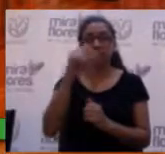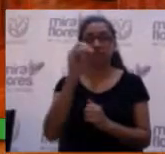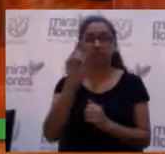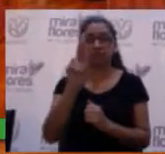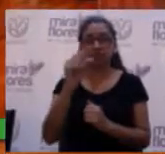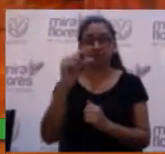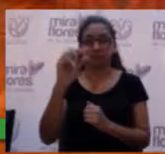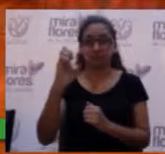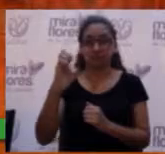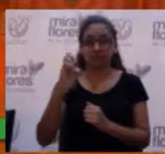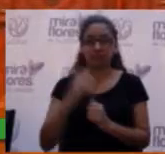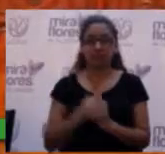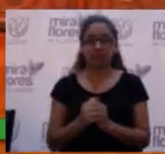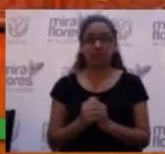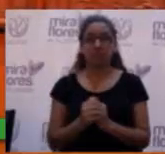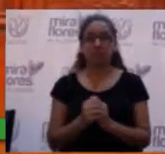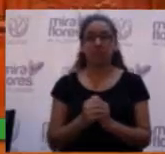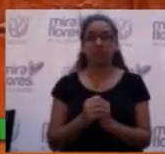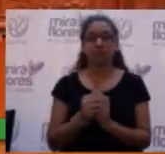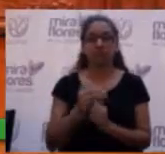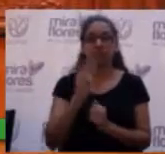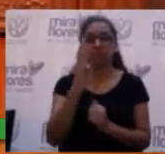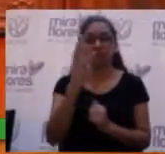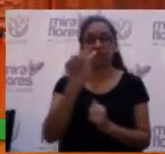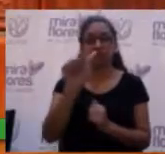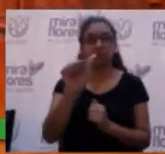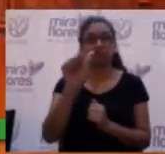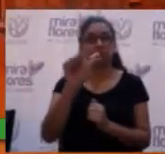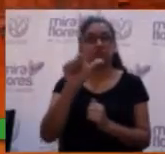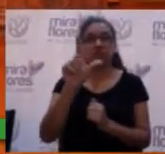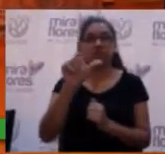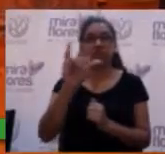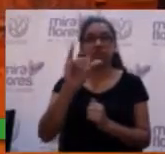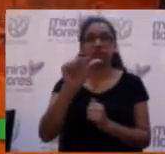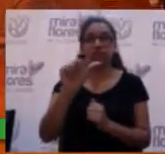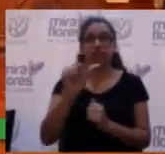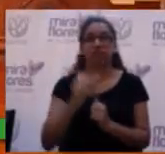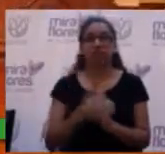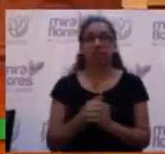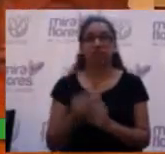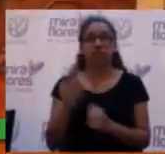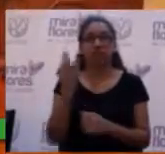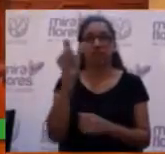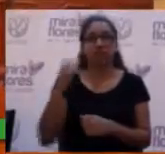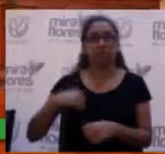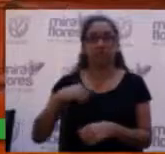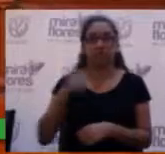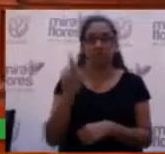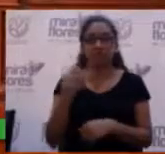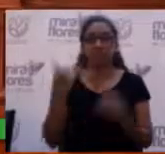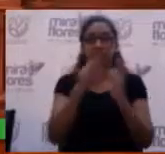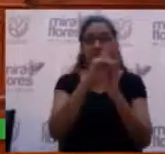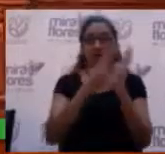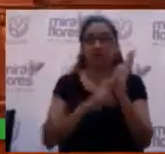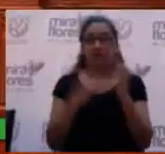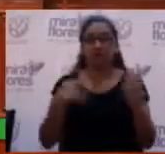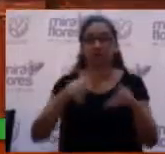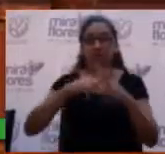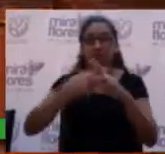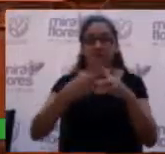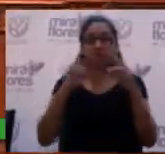Riego. Señora Valia Barak Pastor. Hay quórum, señor alcalde. Muy bien, con el quórum reglamentario damos por instalada